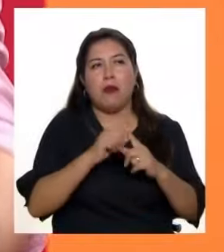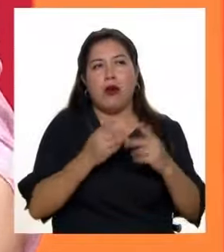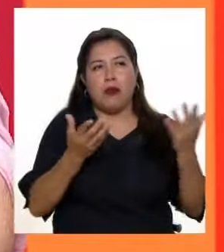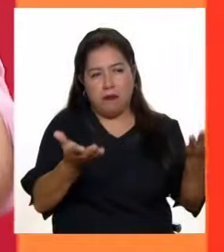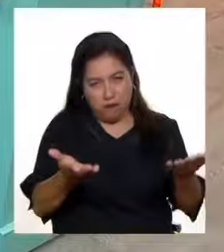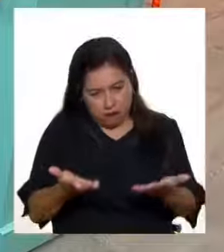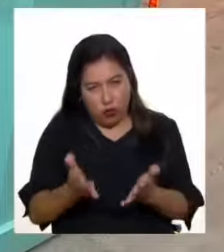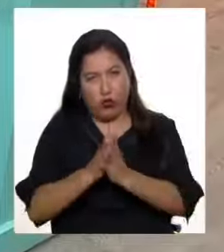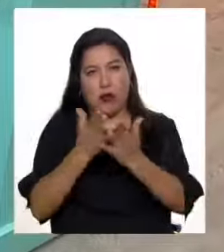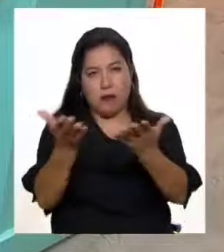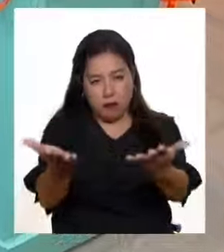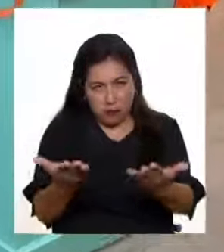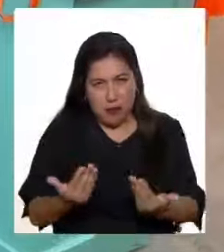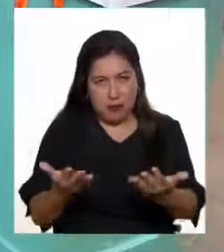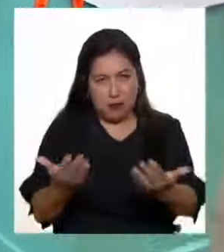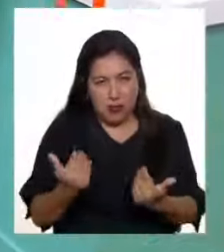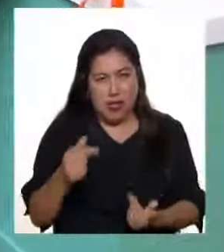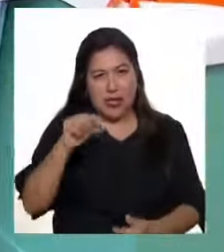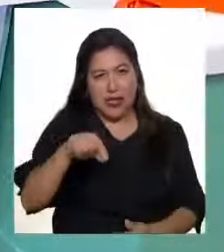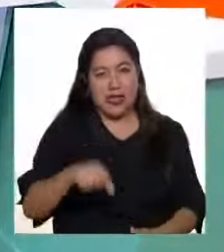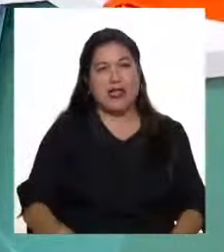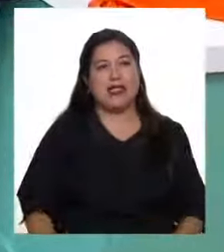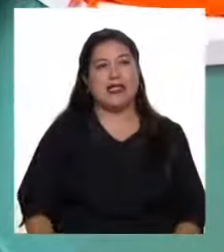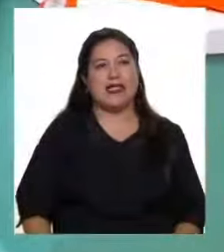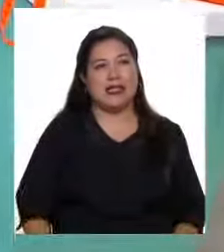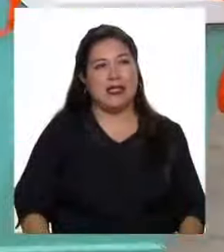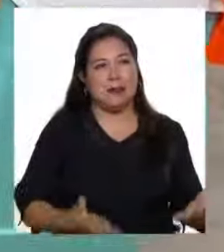acá adelante. Por favor. A ver, ¿qué me vas a enseñar?